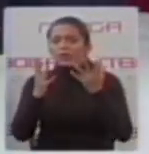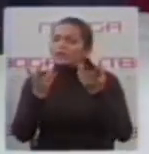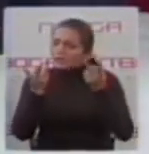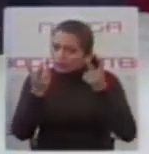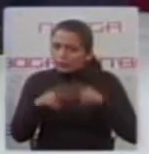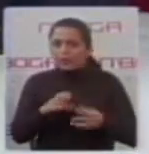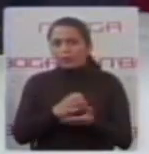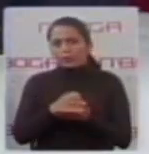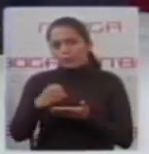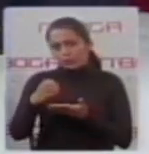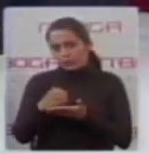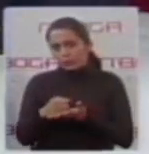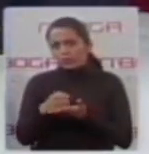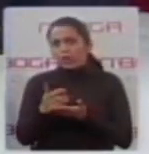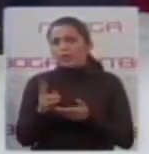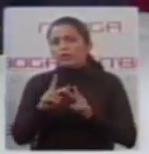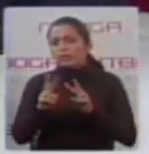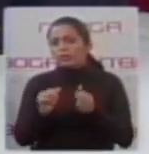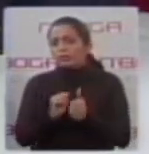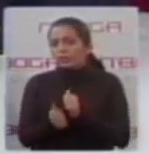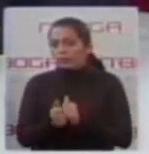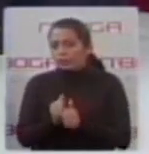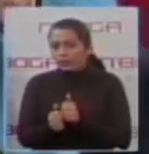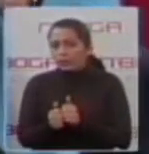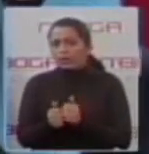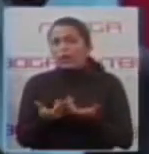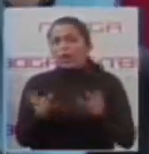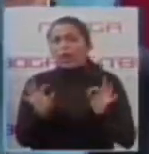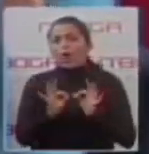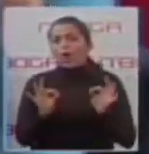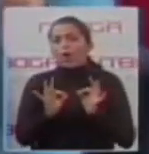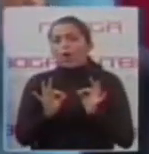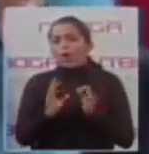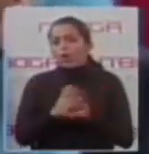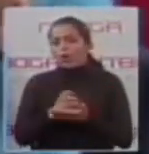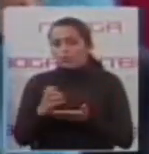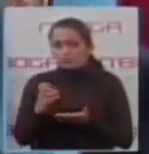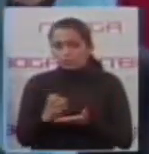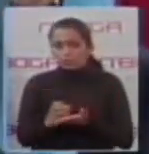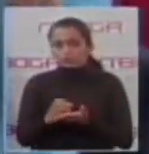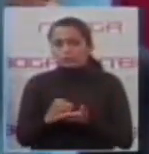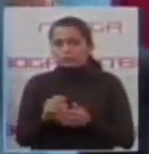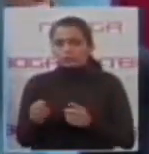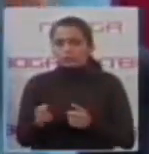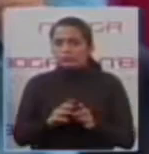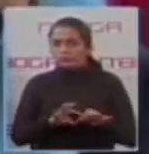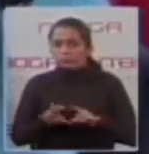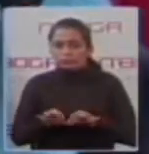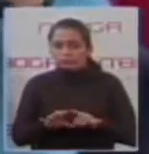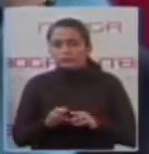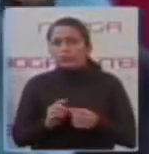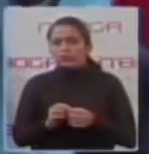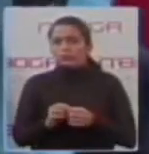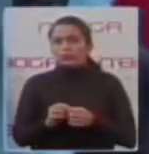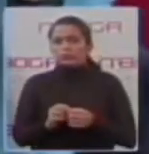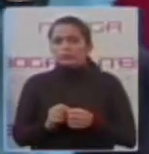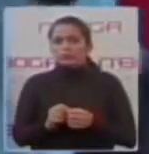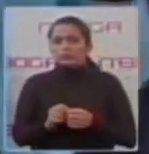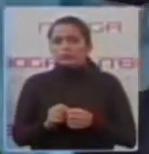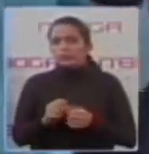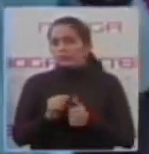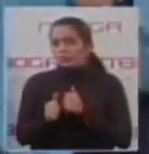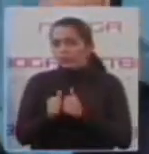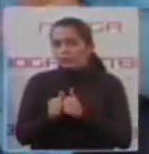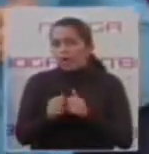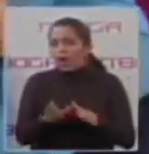deportivo, cursos de marketing digital orientado al deporte, patrocinio deportivo, medición de los patrocinios,